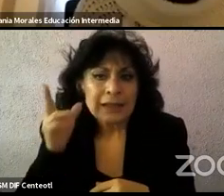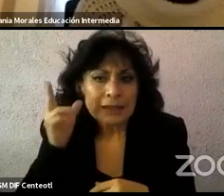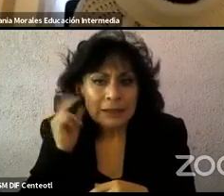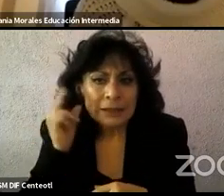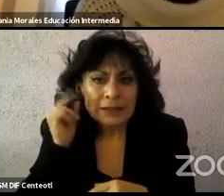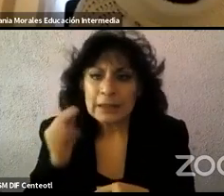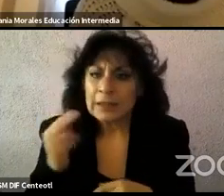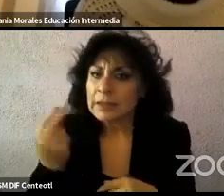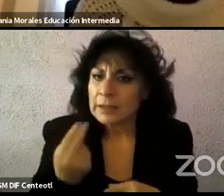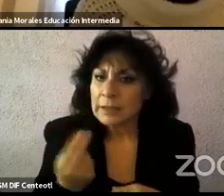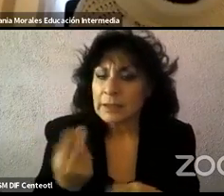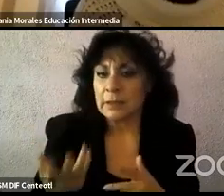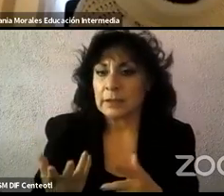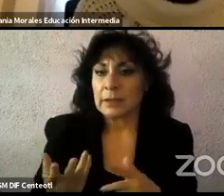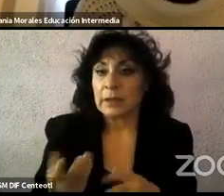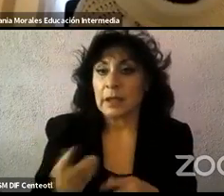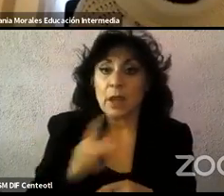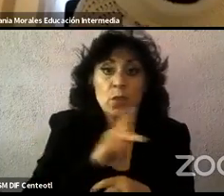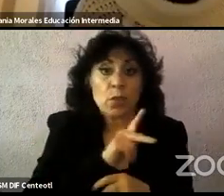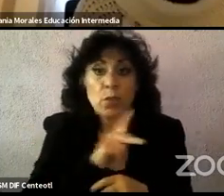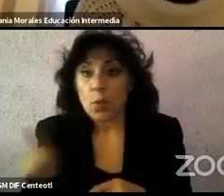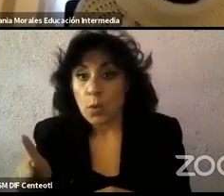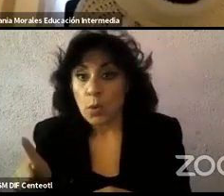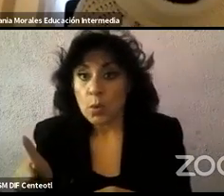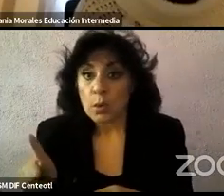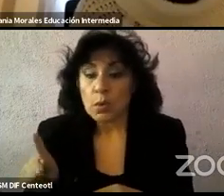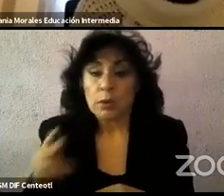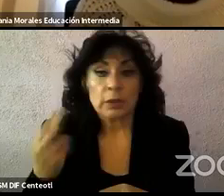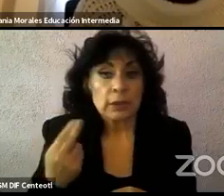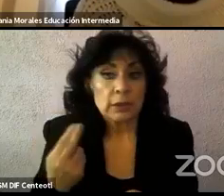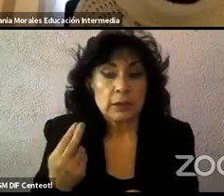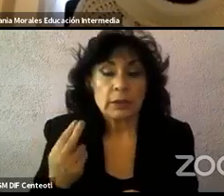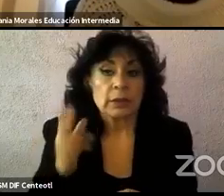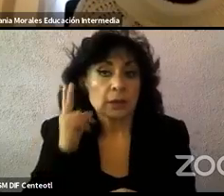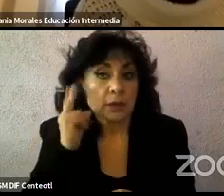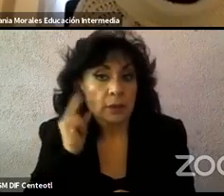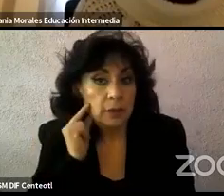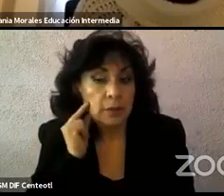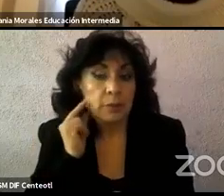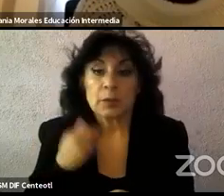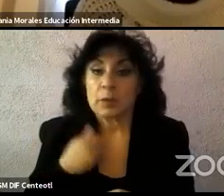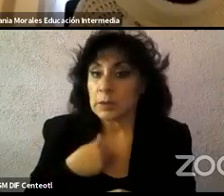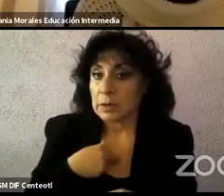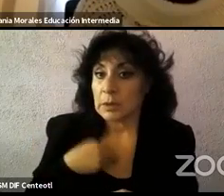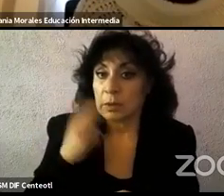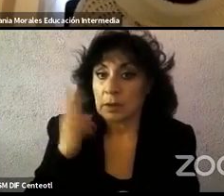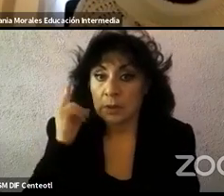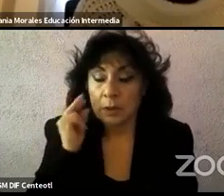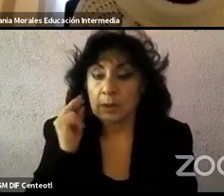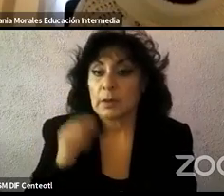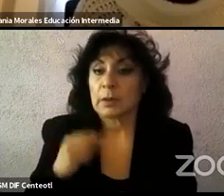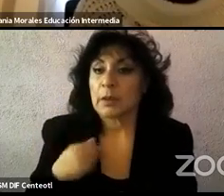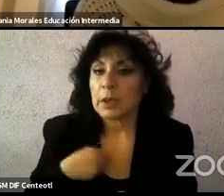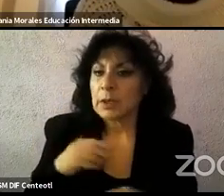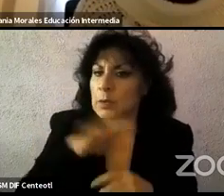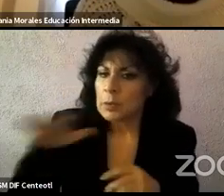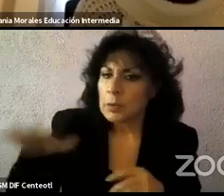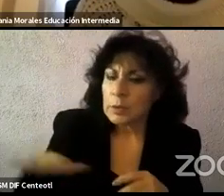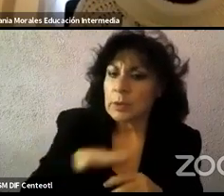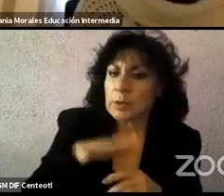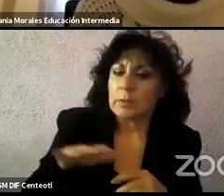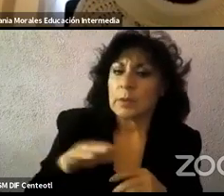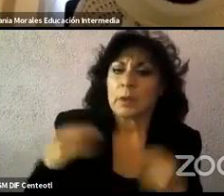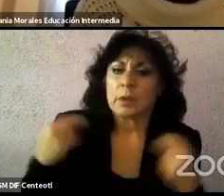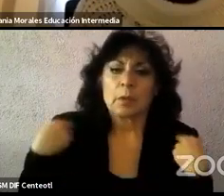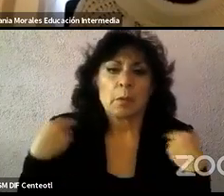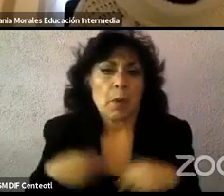que todos tenemos esas mismas ganas. Entonces, estos espacios para docentes han sido muy lindos, porque aparte de compartirse